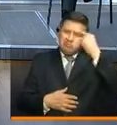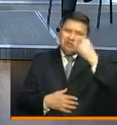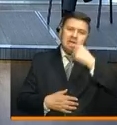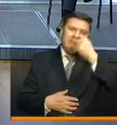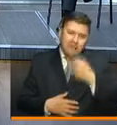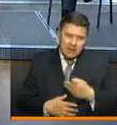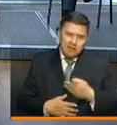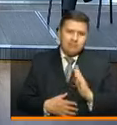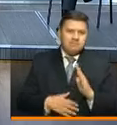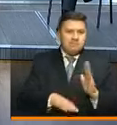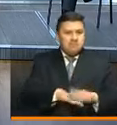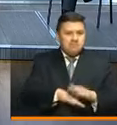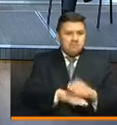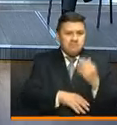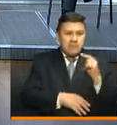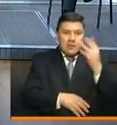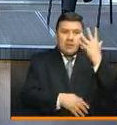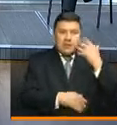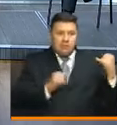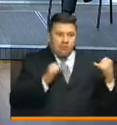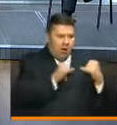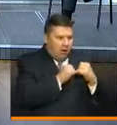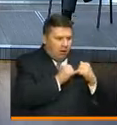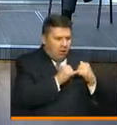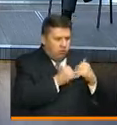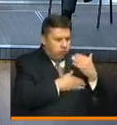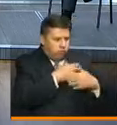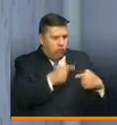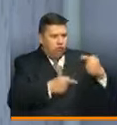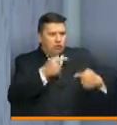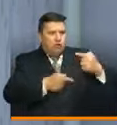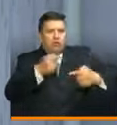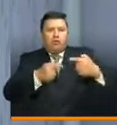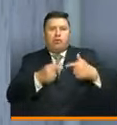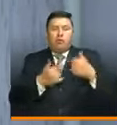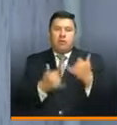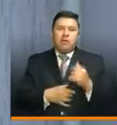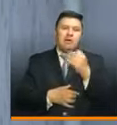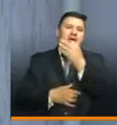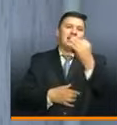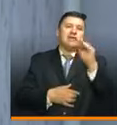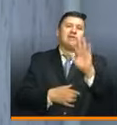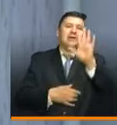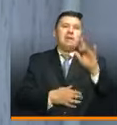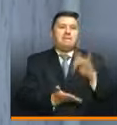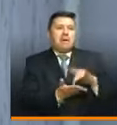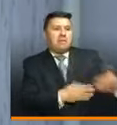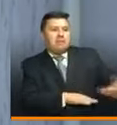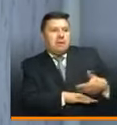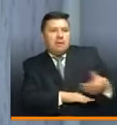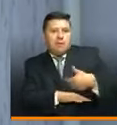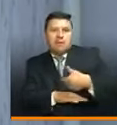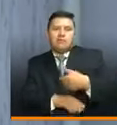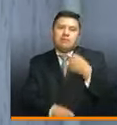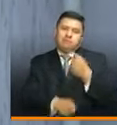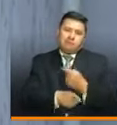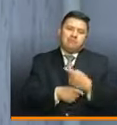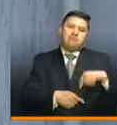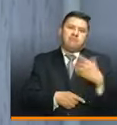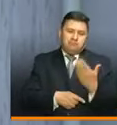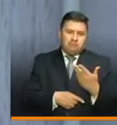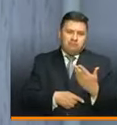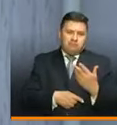verdad que desde una llamada de hace 20 días a hoy hemos tenido un concurso abierto, hemos tenido 335 participantes y efectivamente